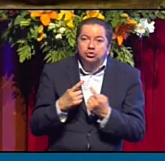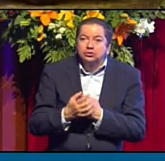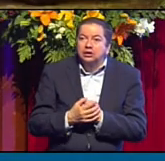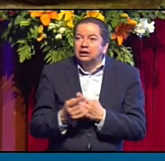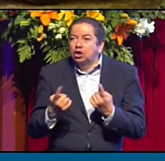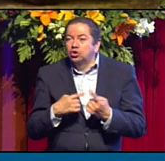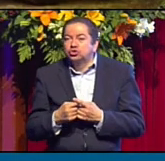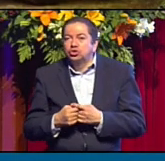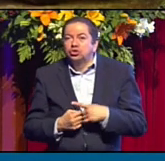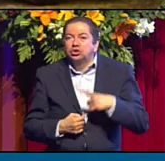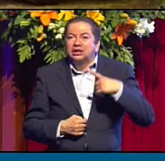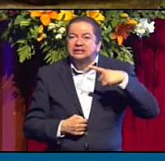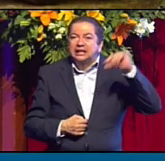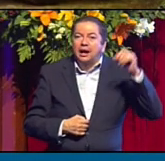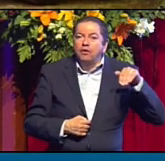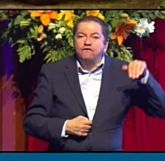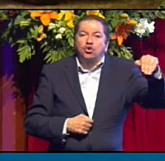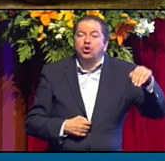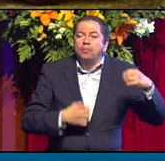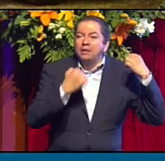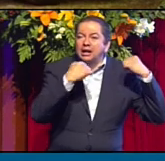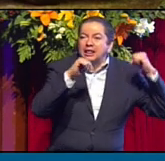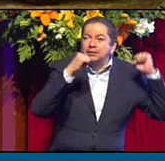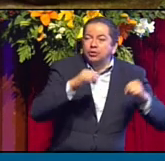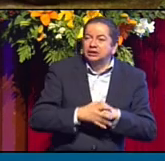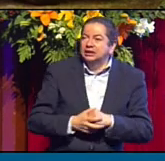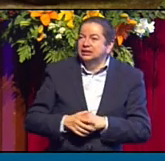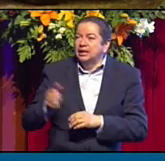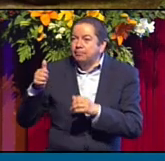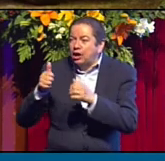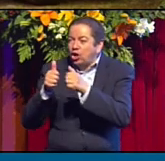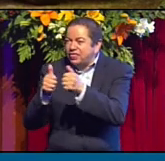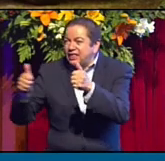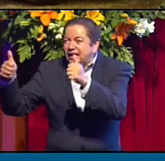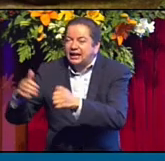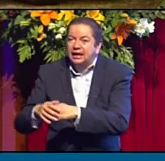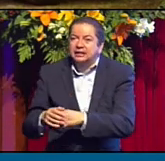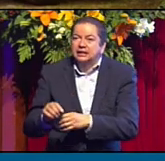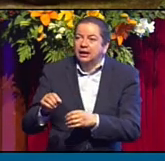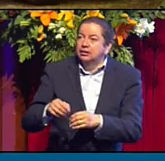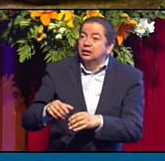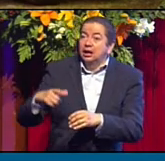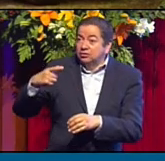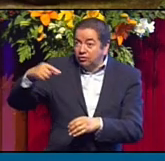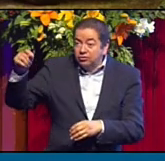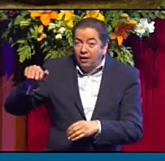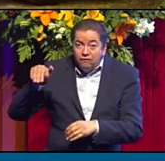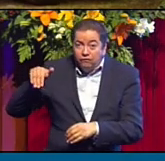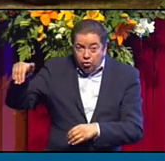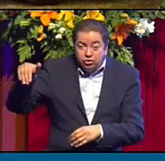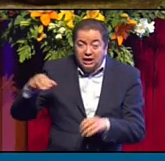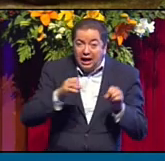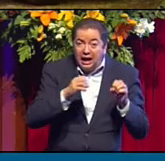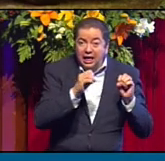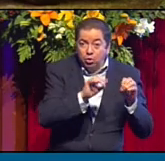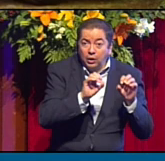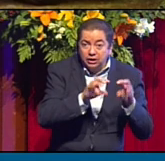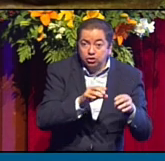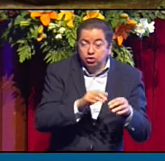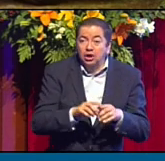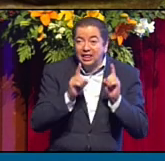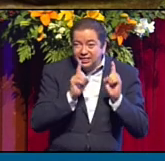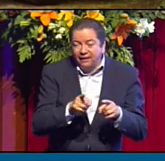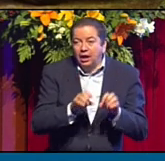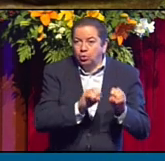nuestros deportistas, que les sacamos para mover a nuestros dirigentes, porque la ley establece que el bus, si es para educación, debe ocuparse en